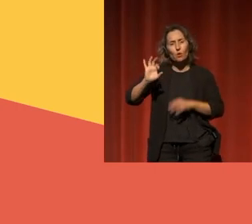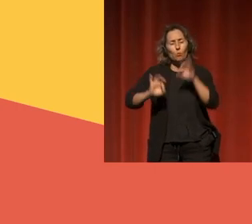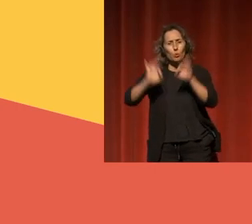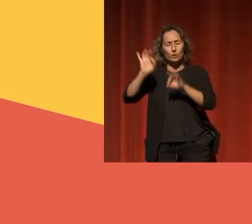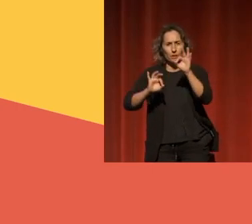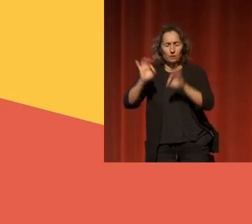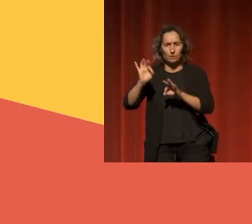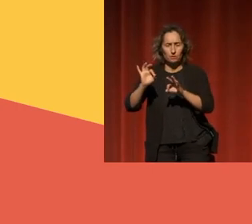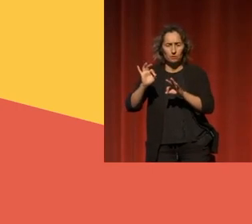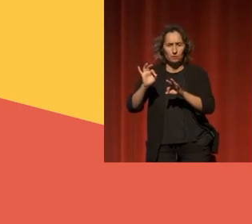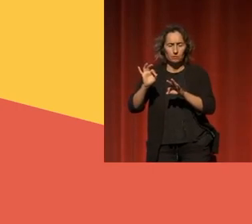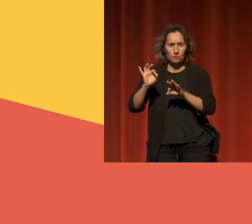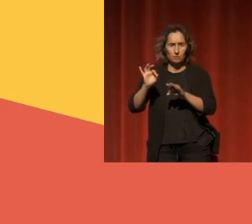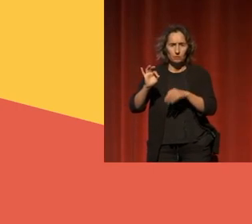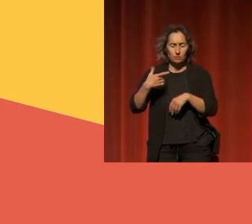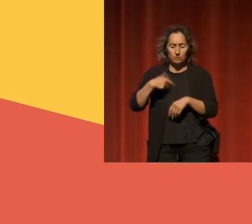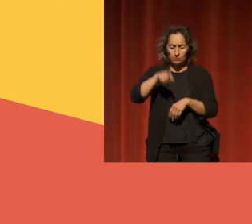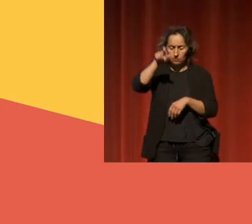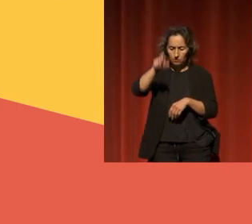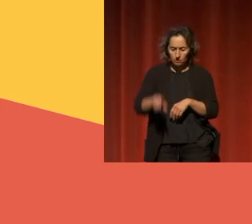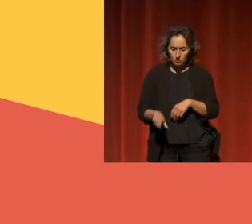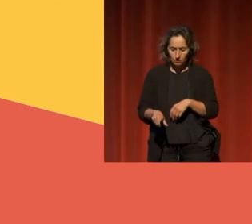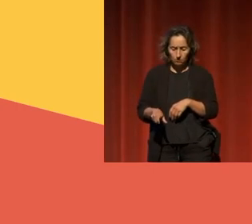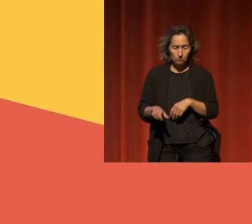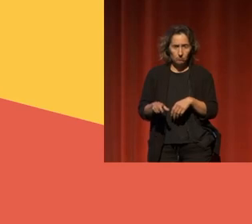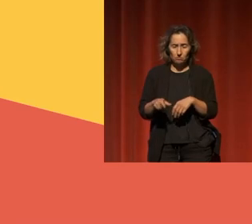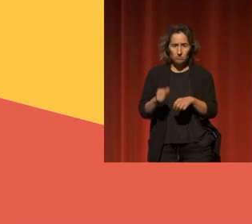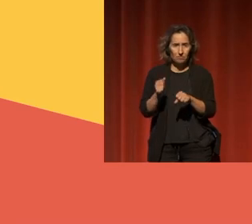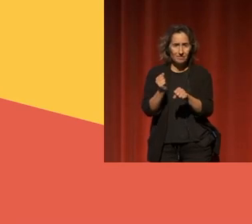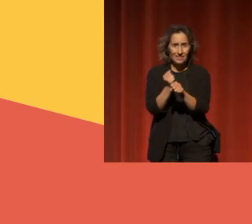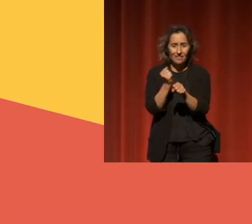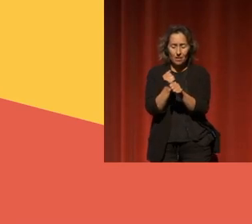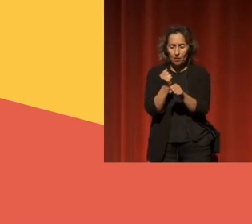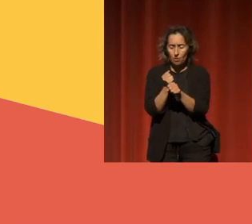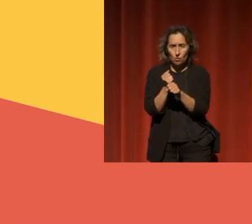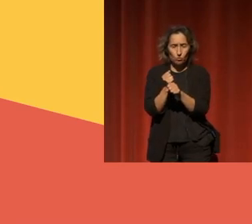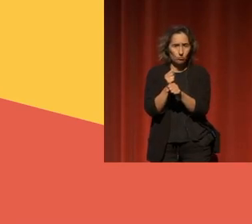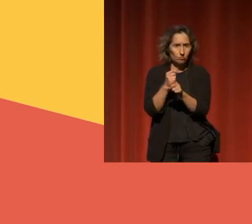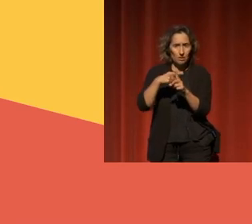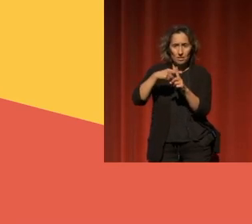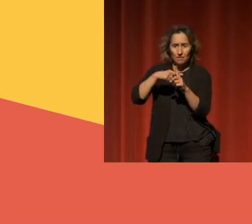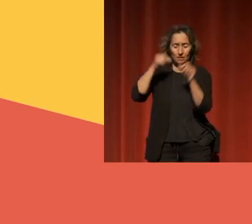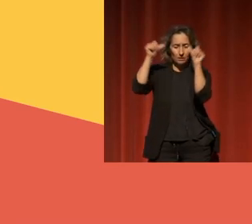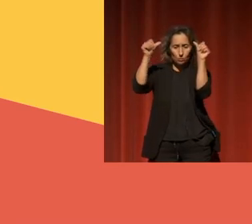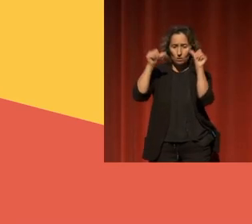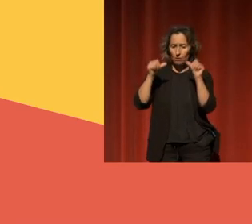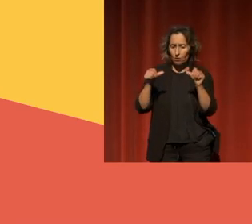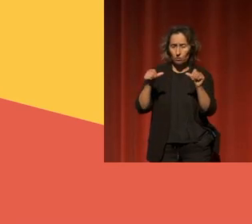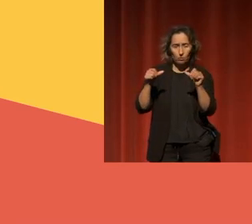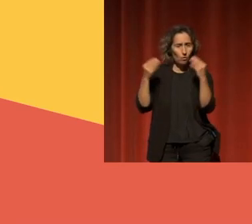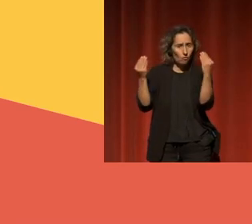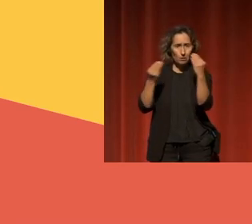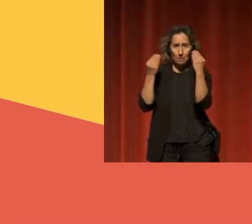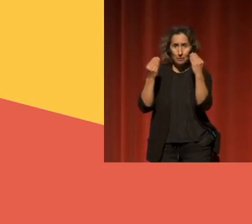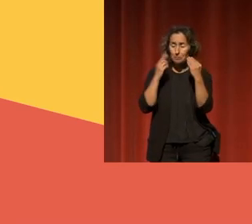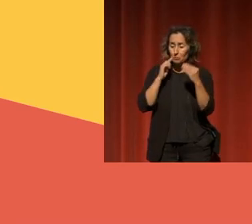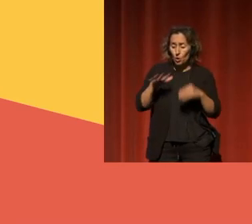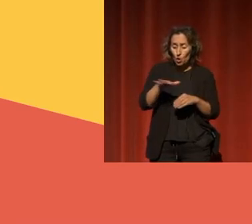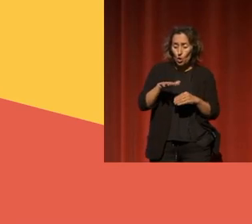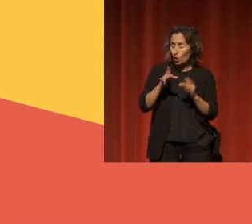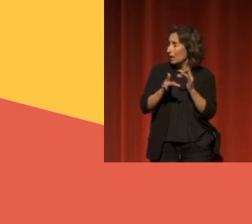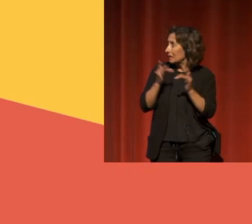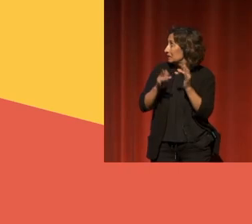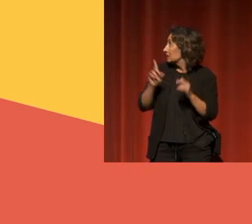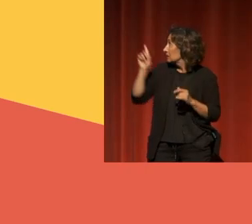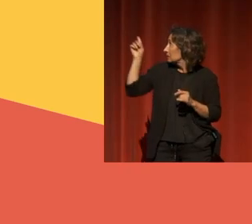no cuentan con personal bibliotecario cualificado es decir volvemos atrás están en en esa zona gris en esa zona